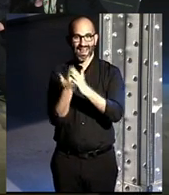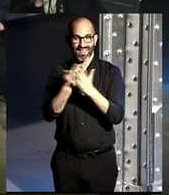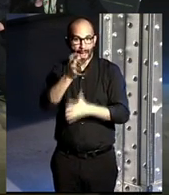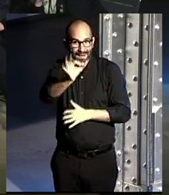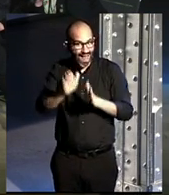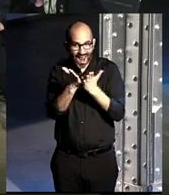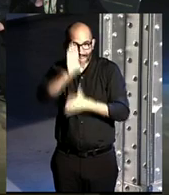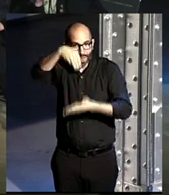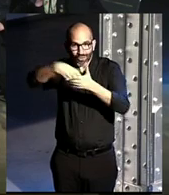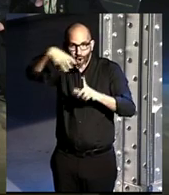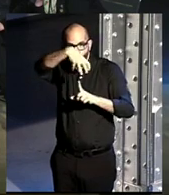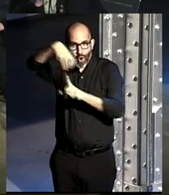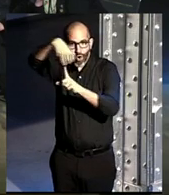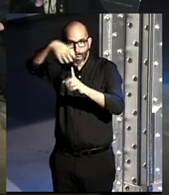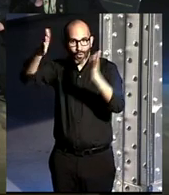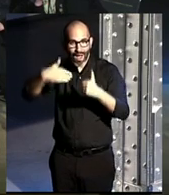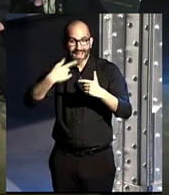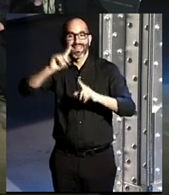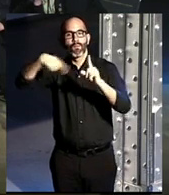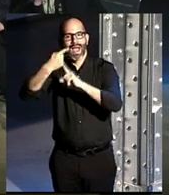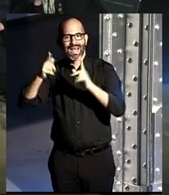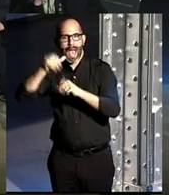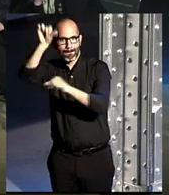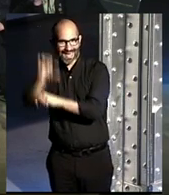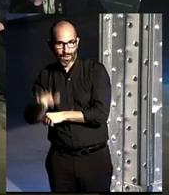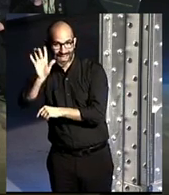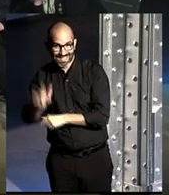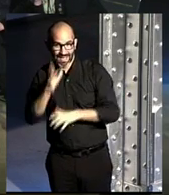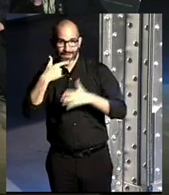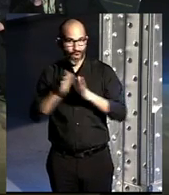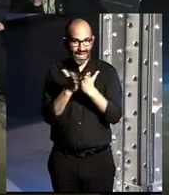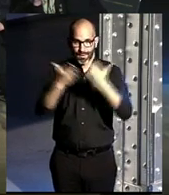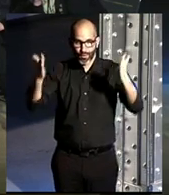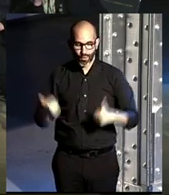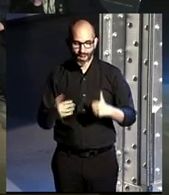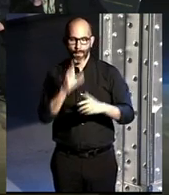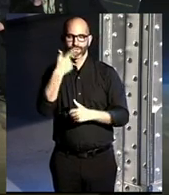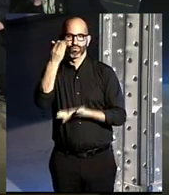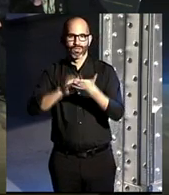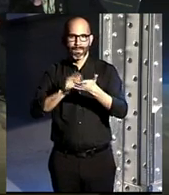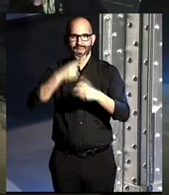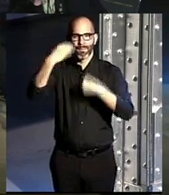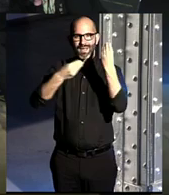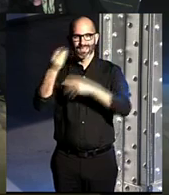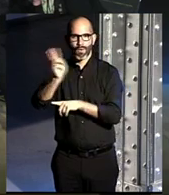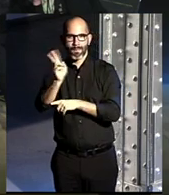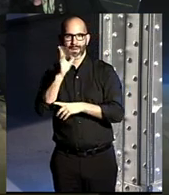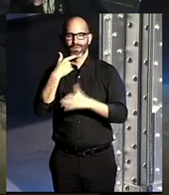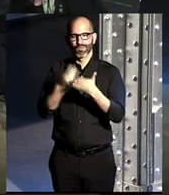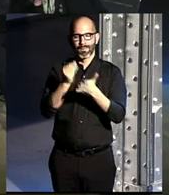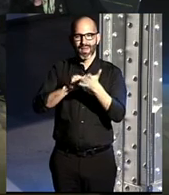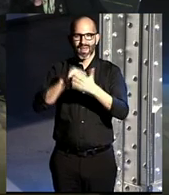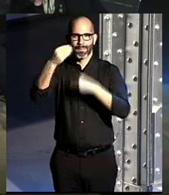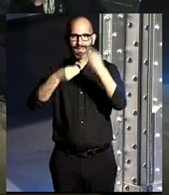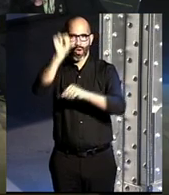sí. Claro, en la película sí. Es que mucha gente conoce a Verne y el influjo de Verne, mucha gente está en el cine, no en las novelas. Sí. Claro.